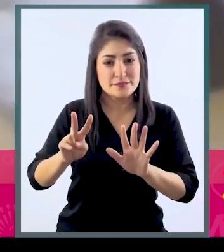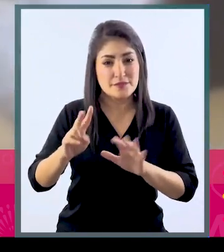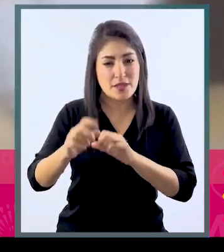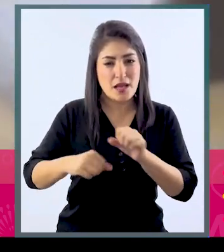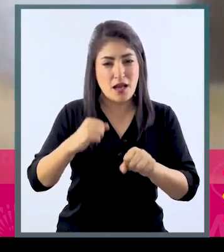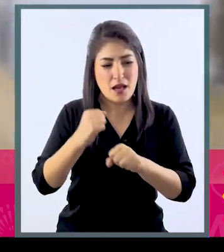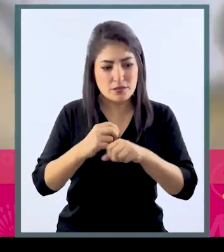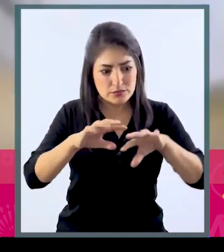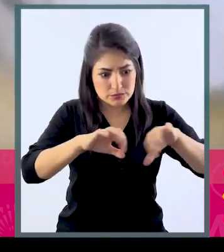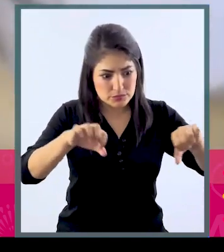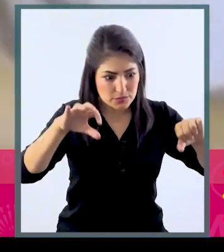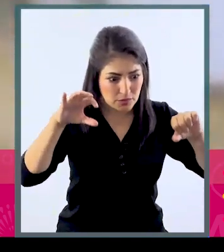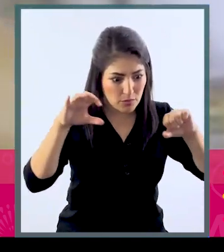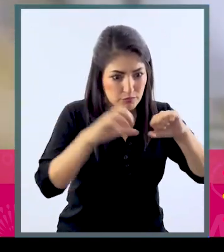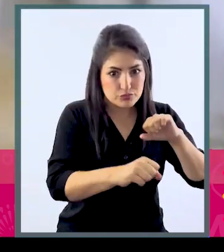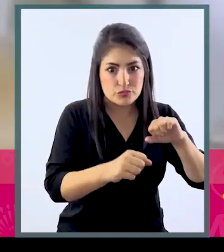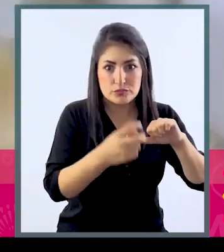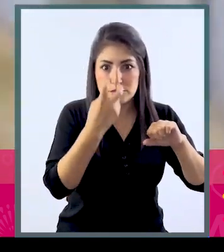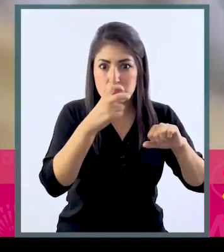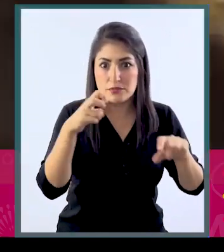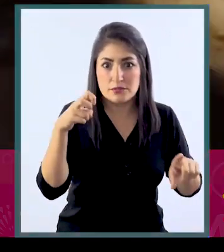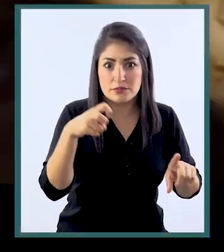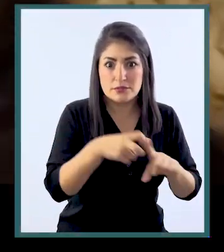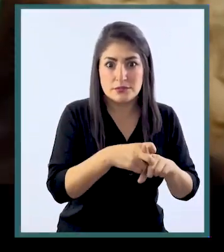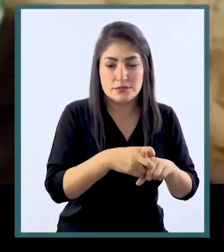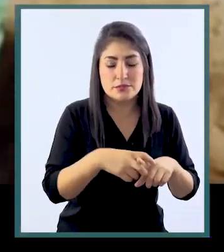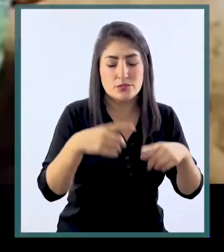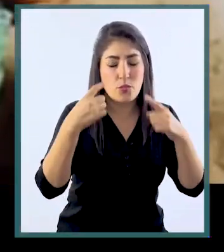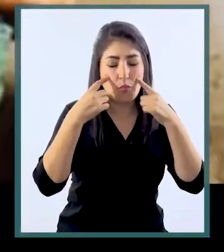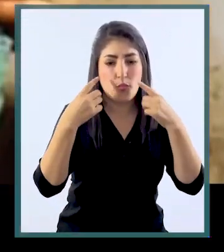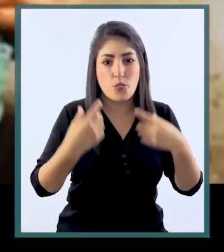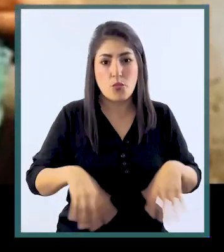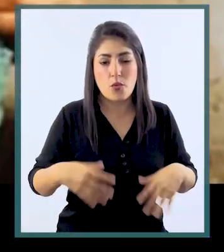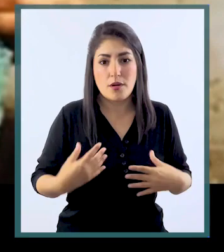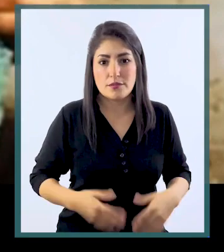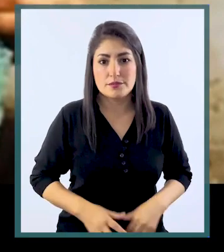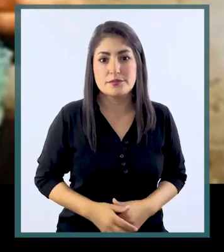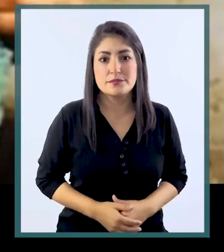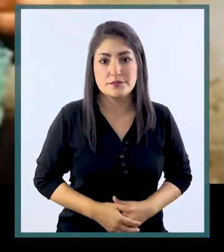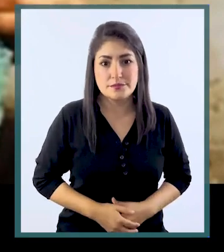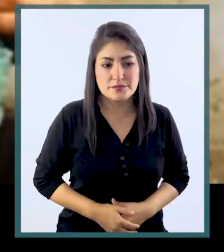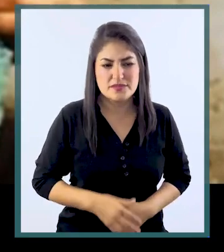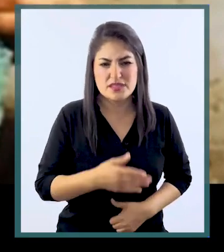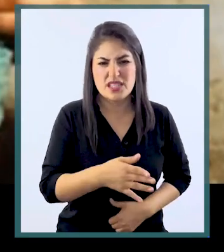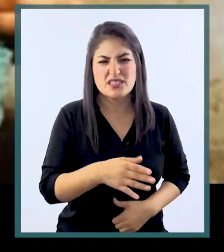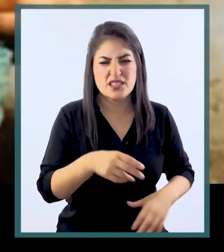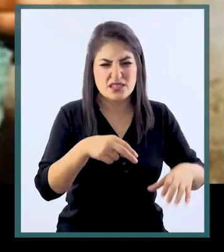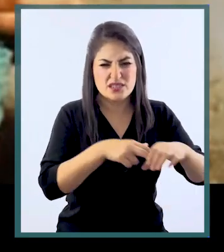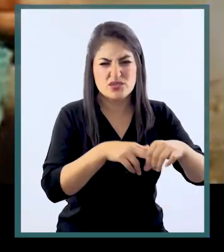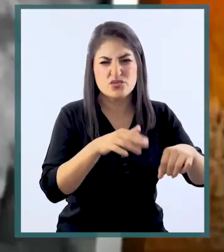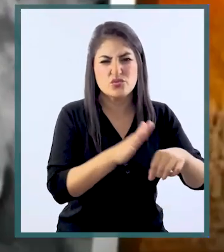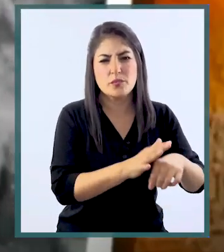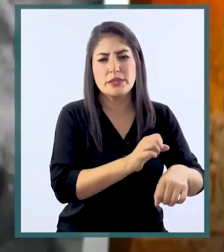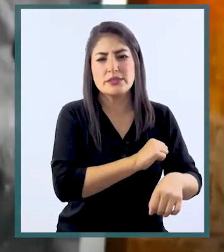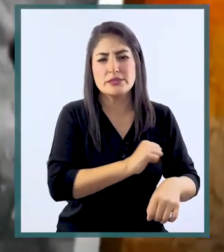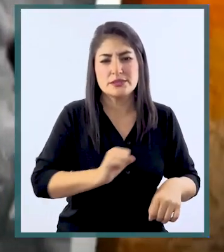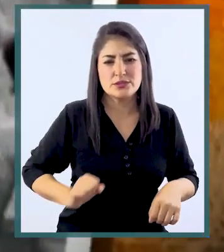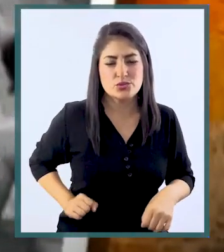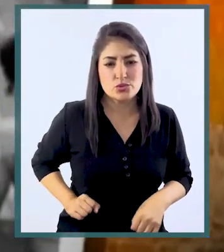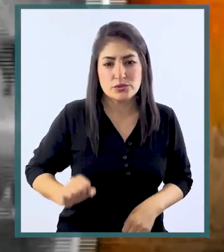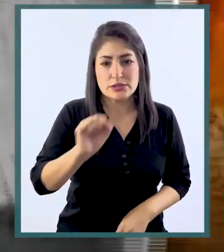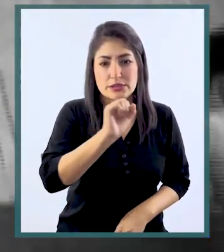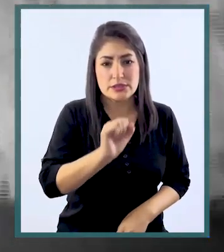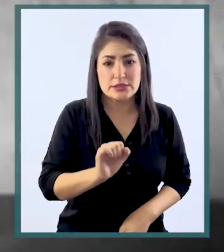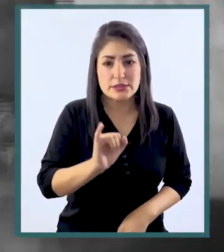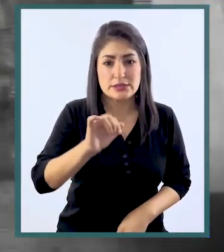años maravilló al mundo con uno de los descubrimientos más grandes de nuestra historia, la tumba del